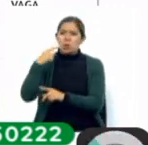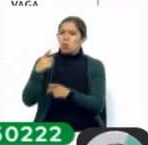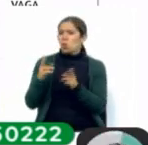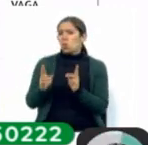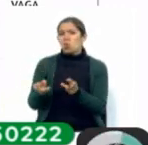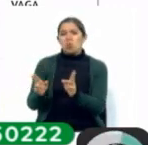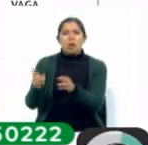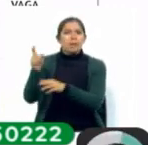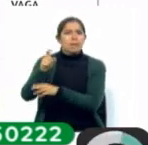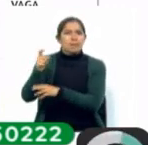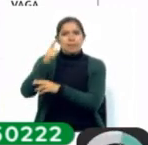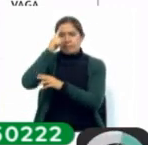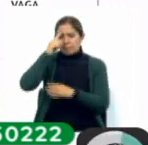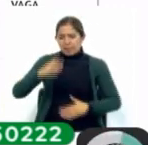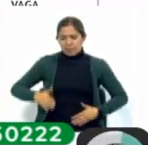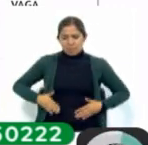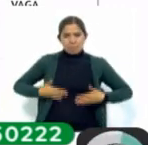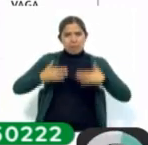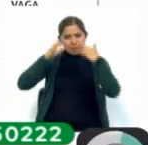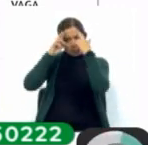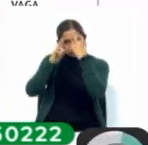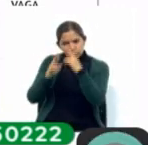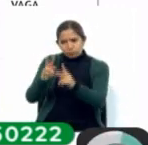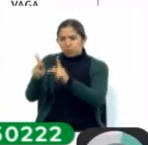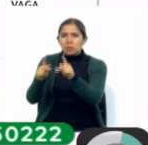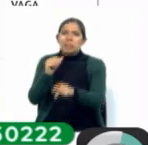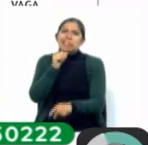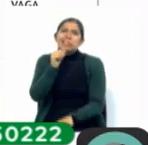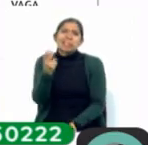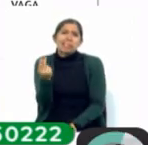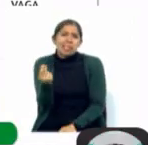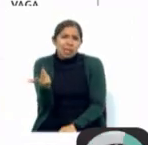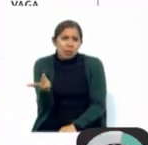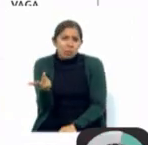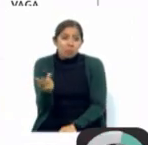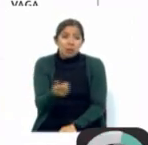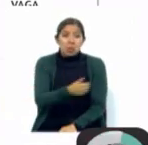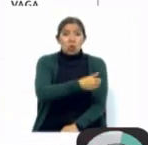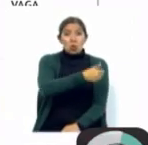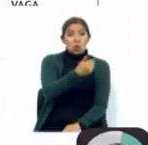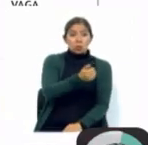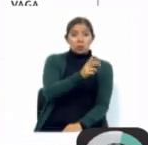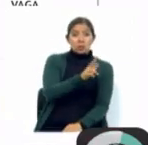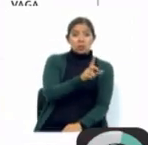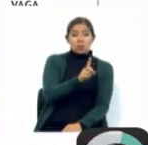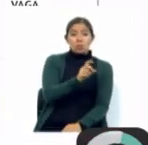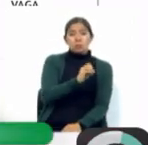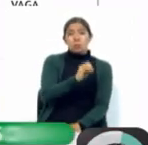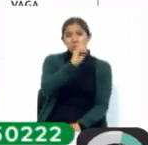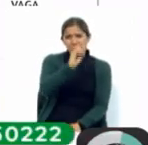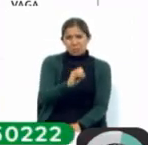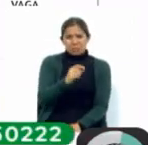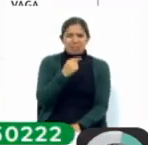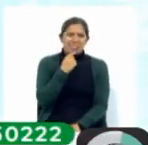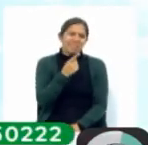imprescindibles para garantizar la vida digna de los que menos tienen, frente a un 31.7% que está en desacuerdo.